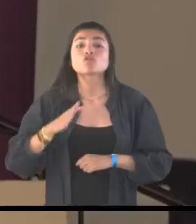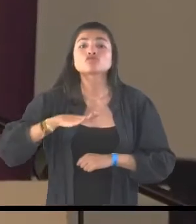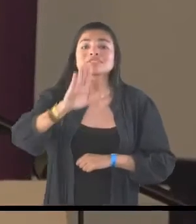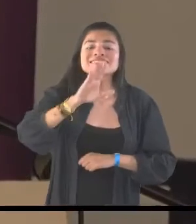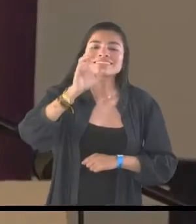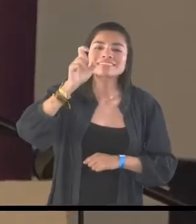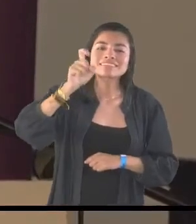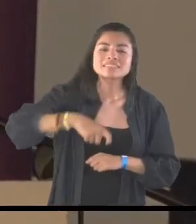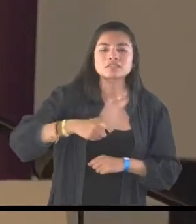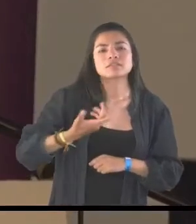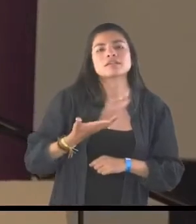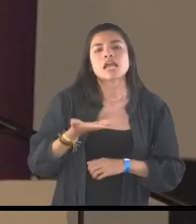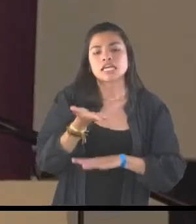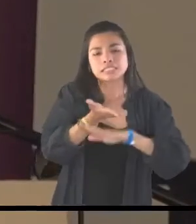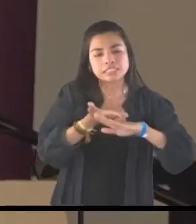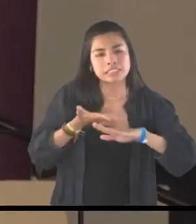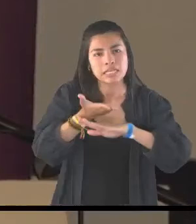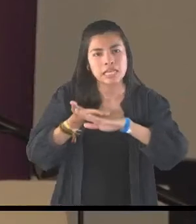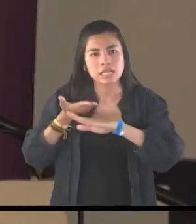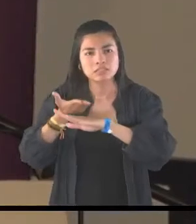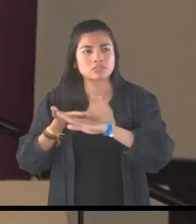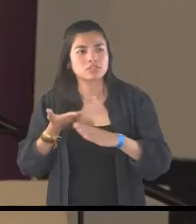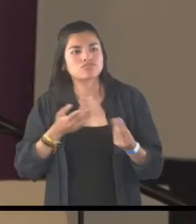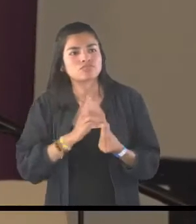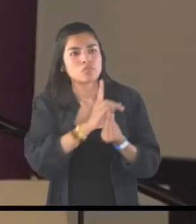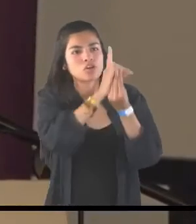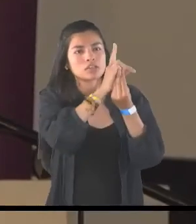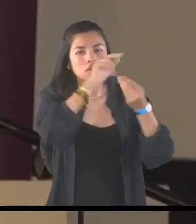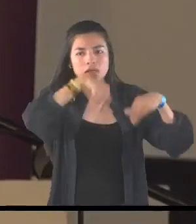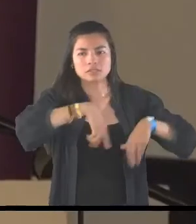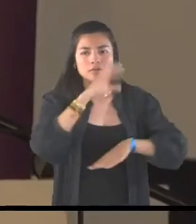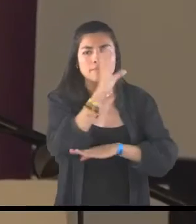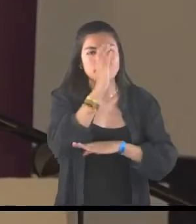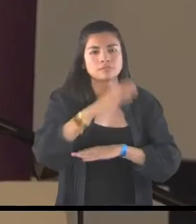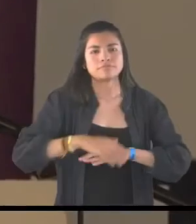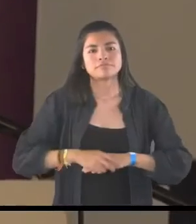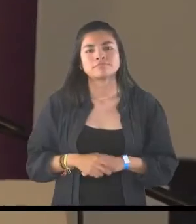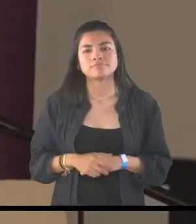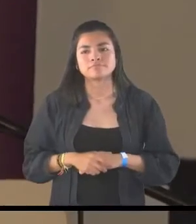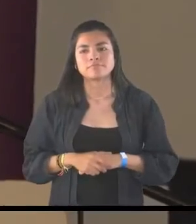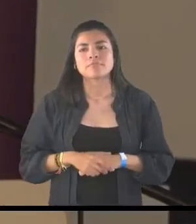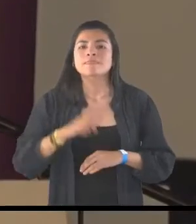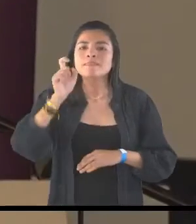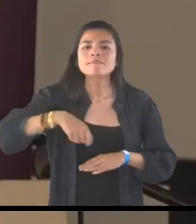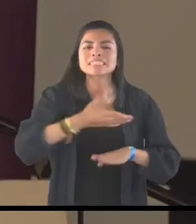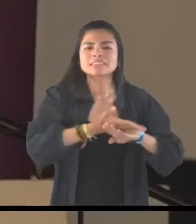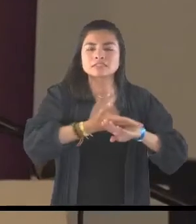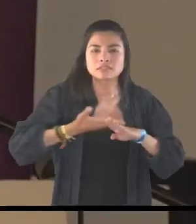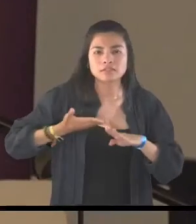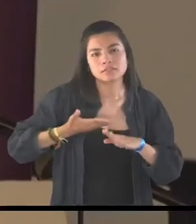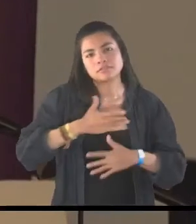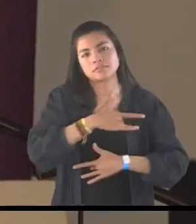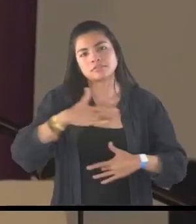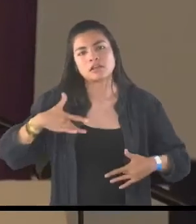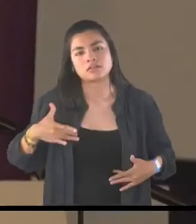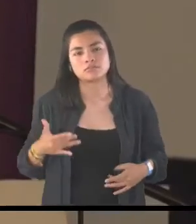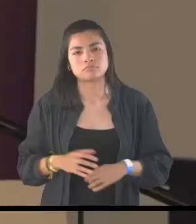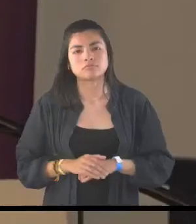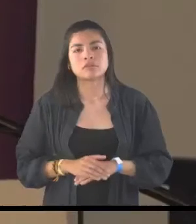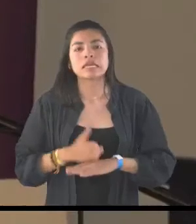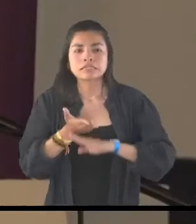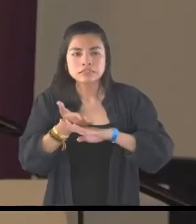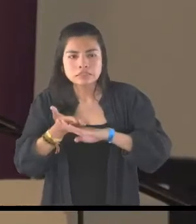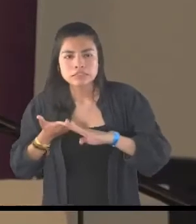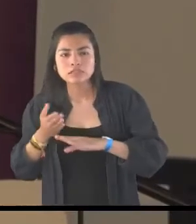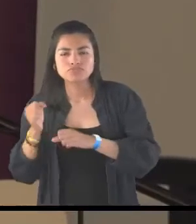hacerle unas exigencias a la clase política de este país. Tienen que exigirles la salud, tienen que exigirles las mejores